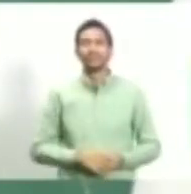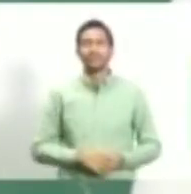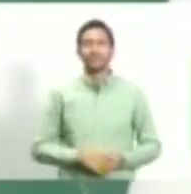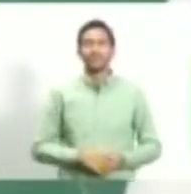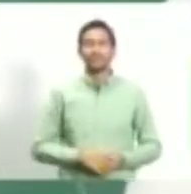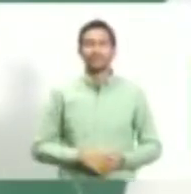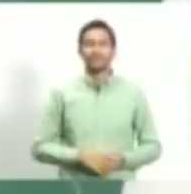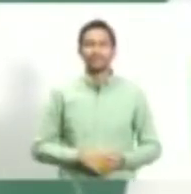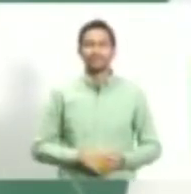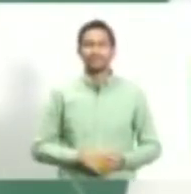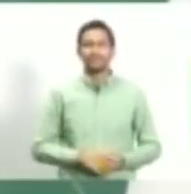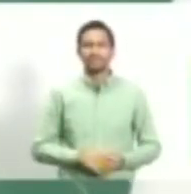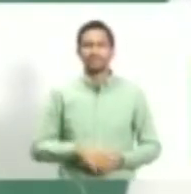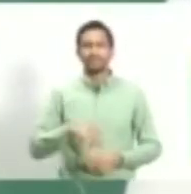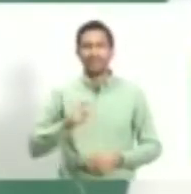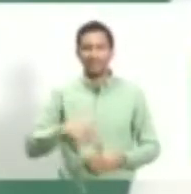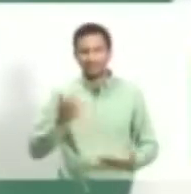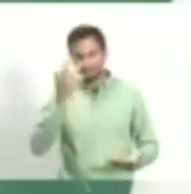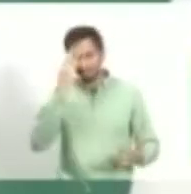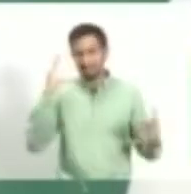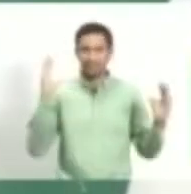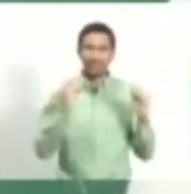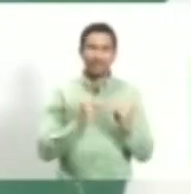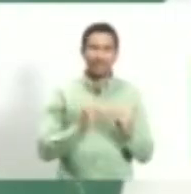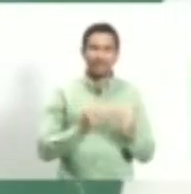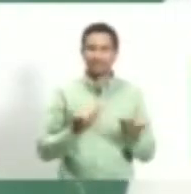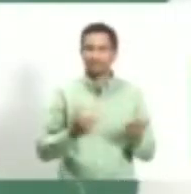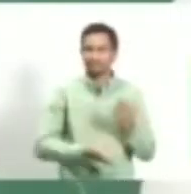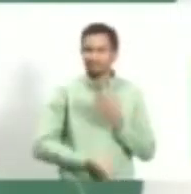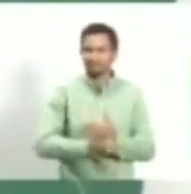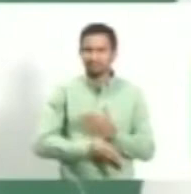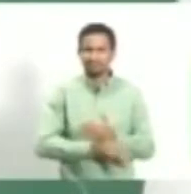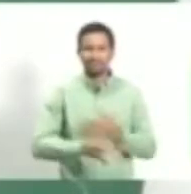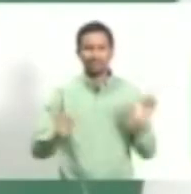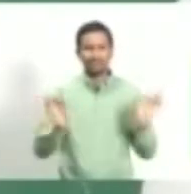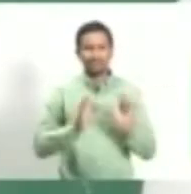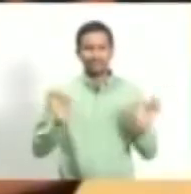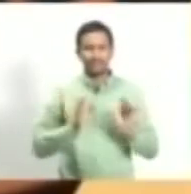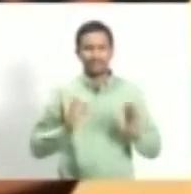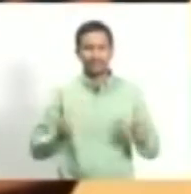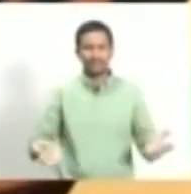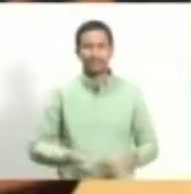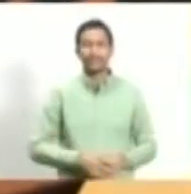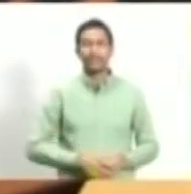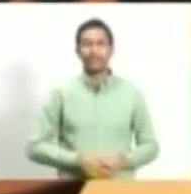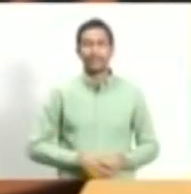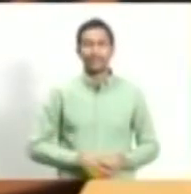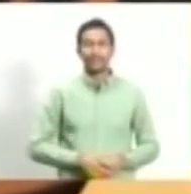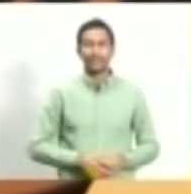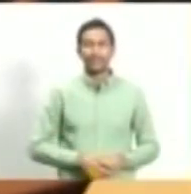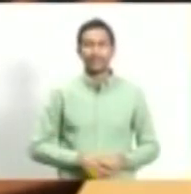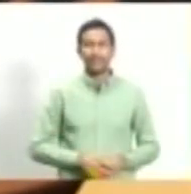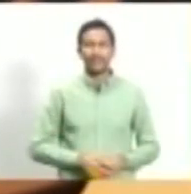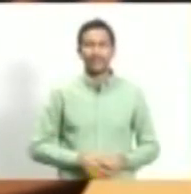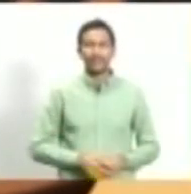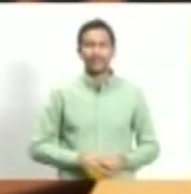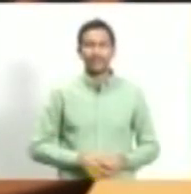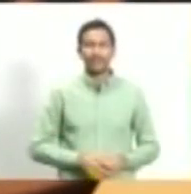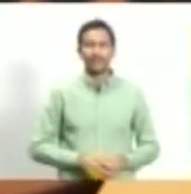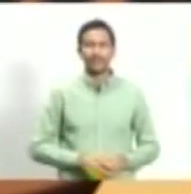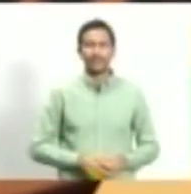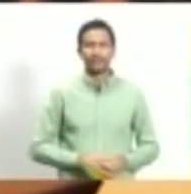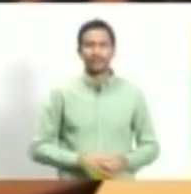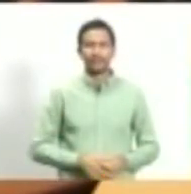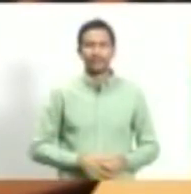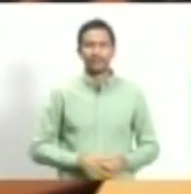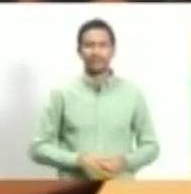de acuerdo, porque esto no va a ser, esto no puede seguir así, con hambre que está pasando. Que este es el medio de trabajo